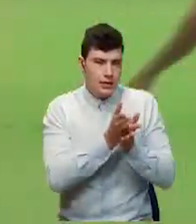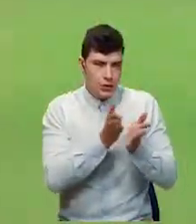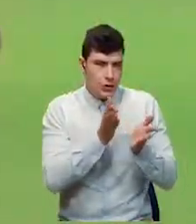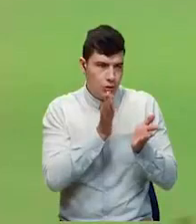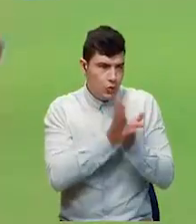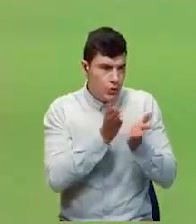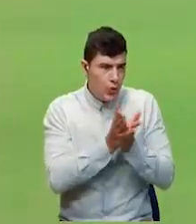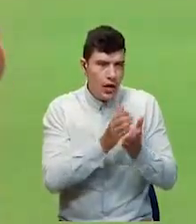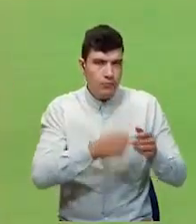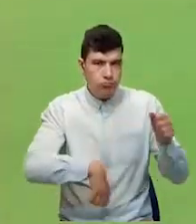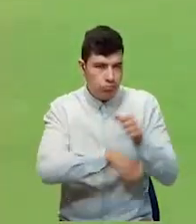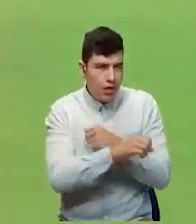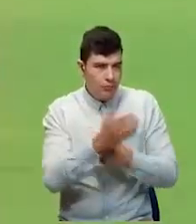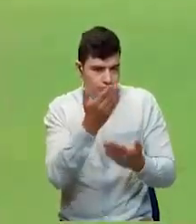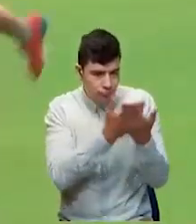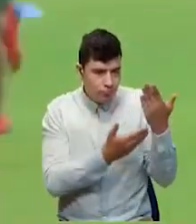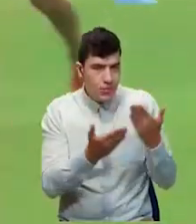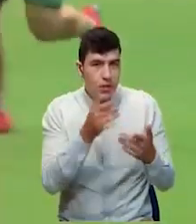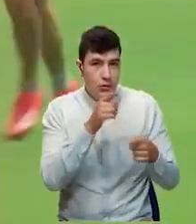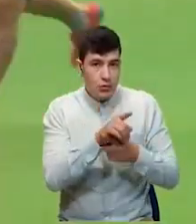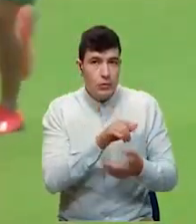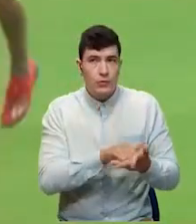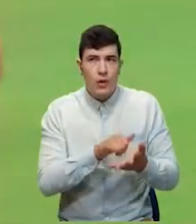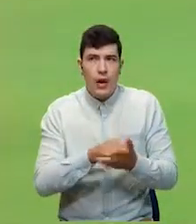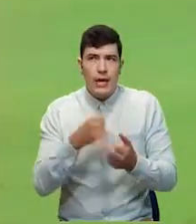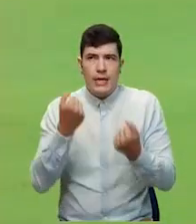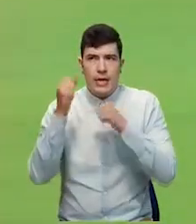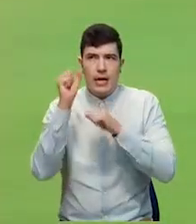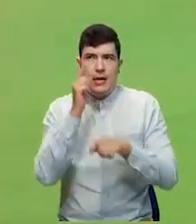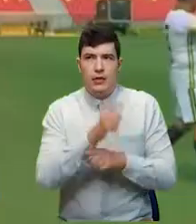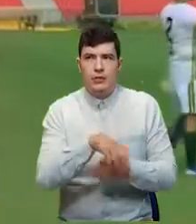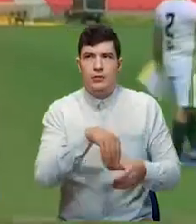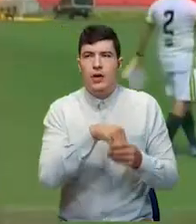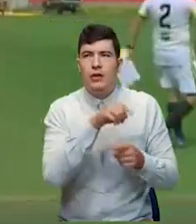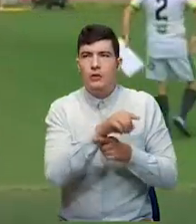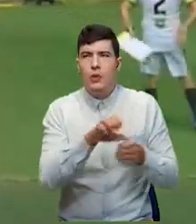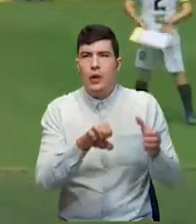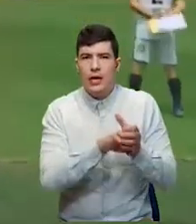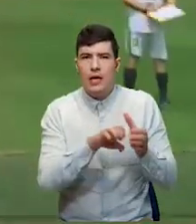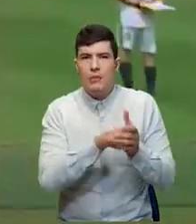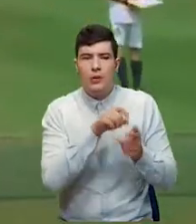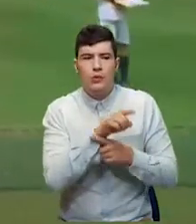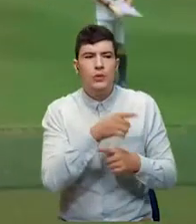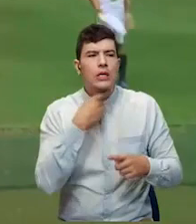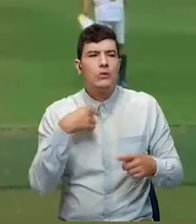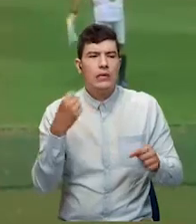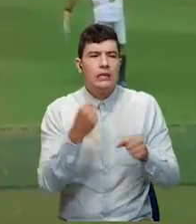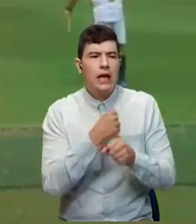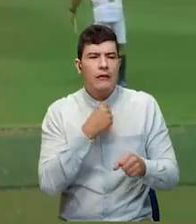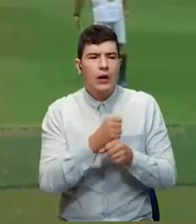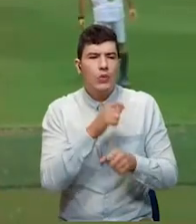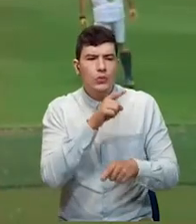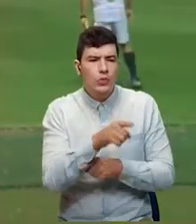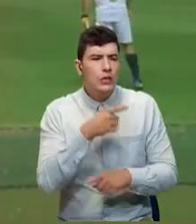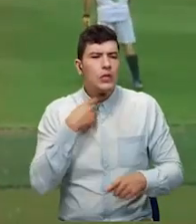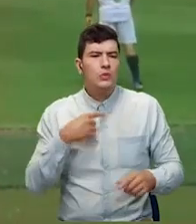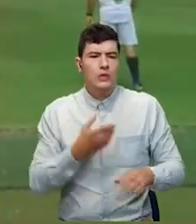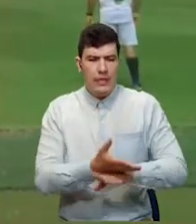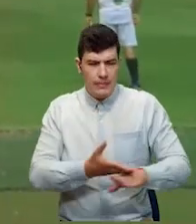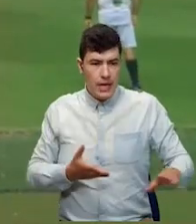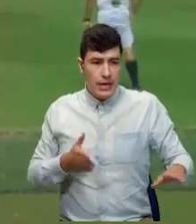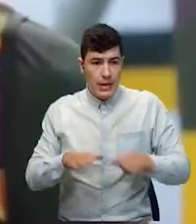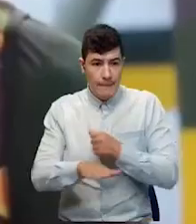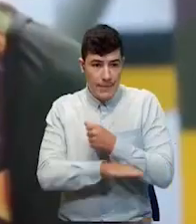un puesto durante la semana. Él es una persona, un entrenador y el cuerpo técnico también, que le gusta el trabajo, que le gusta la exigencia. Y en base a